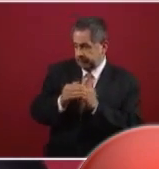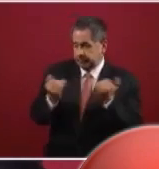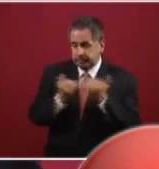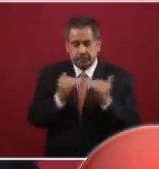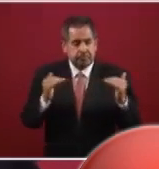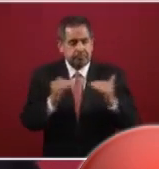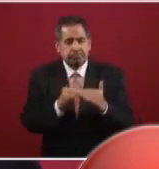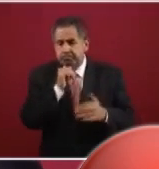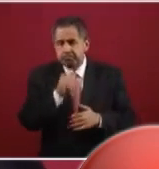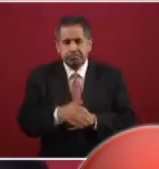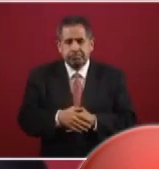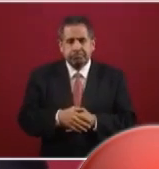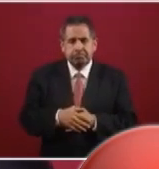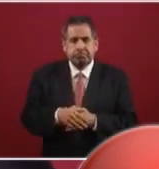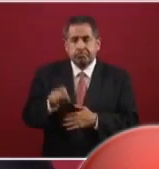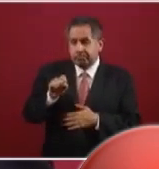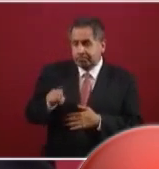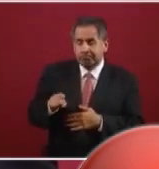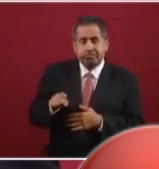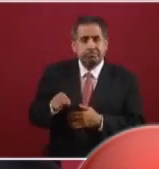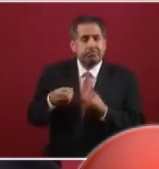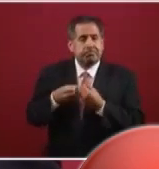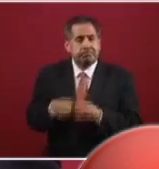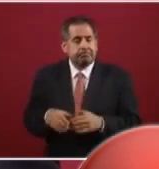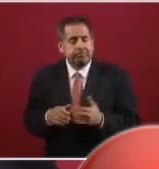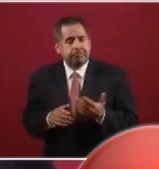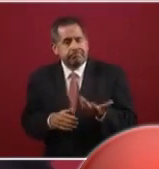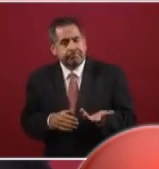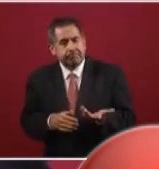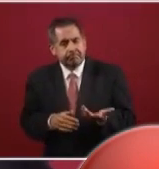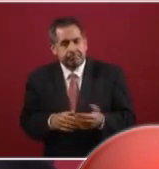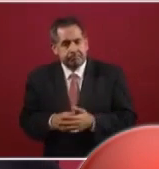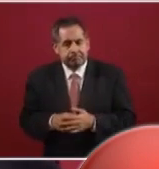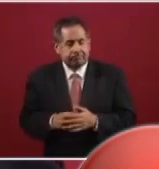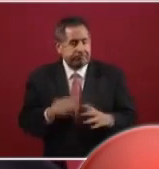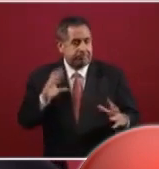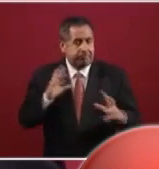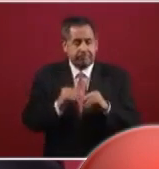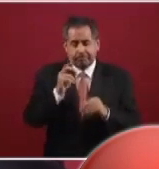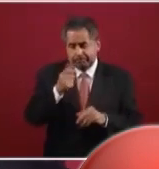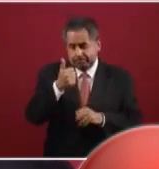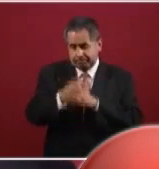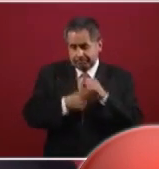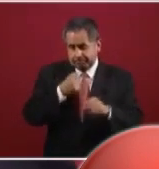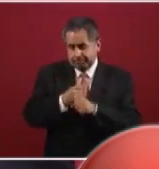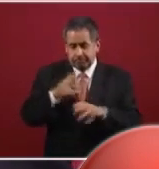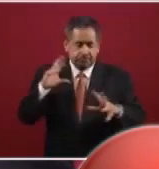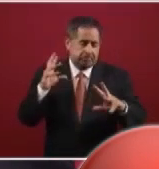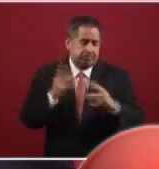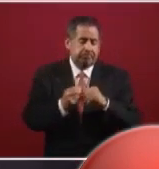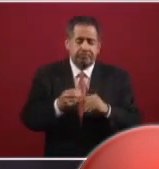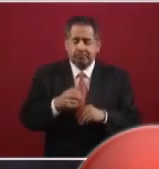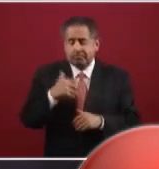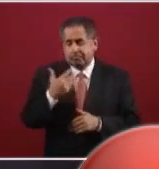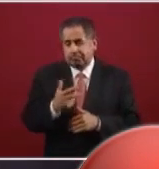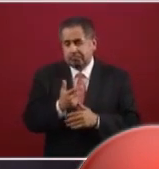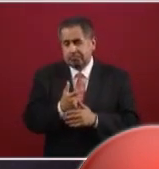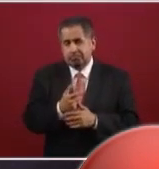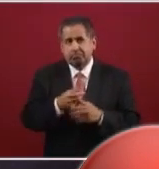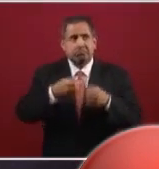En términos reales, perdía el salario. Bueno, en los 36 años perdió